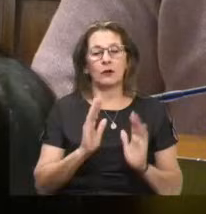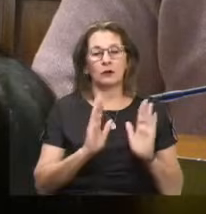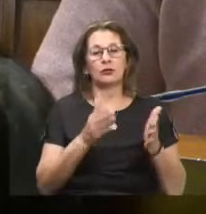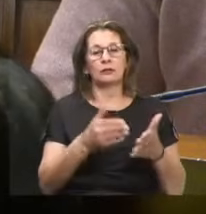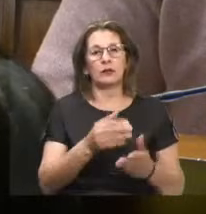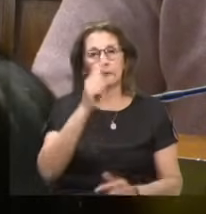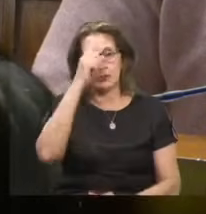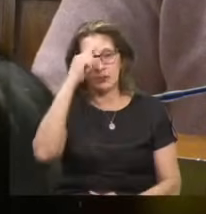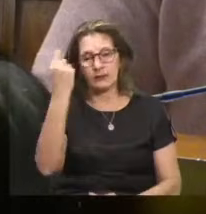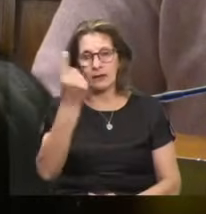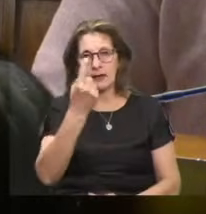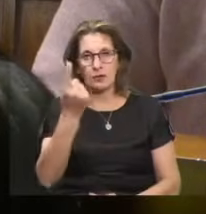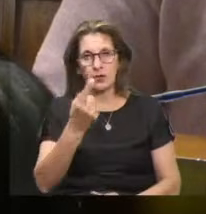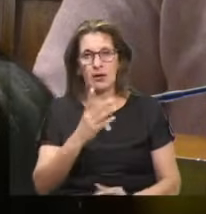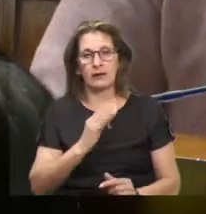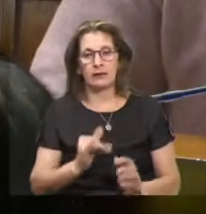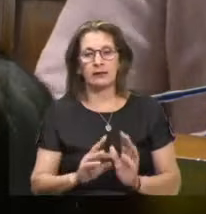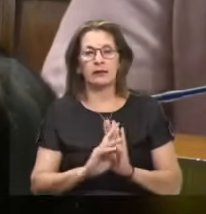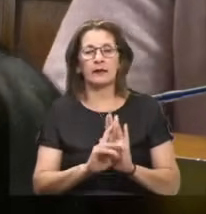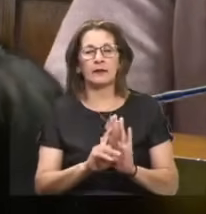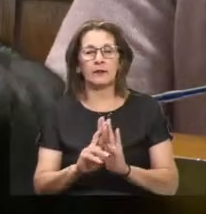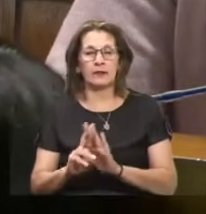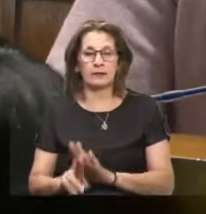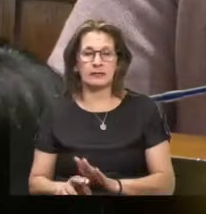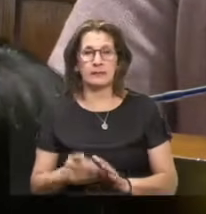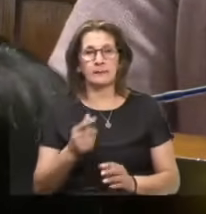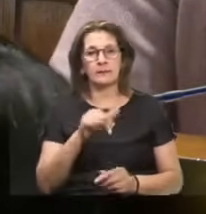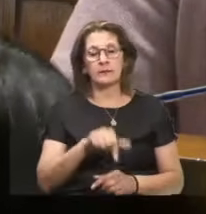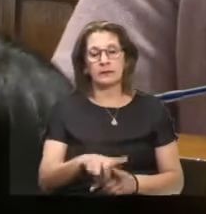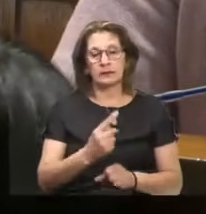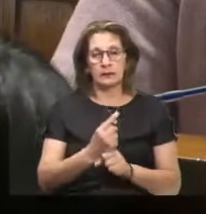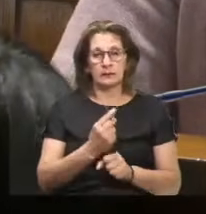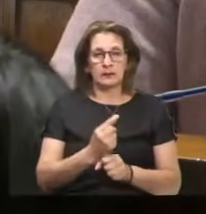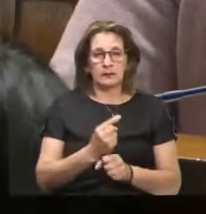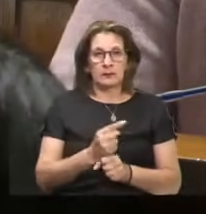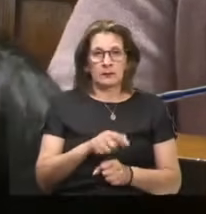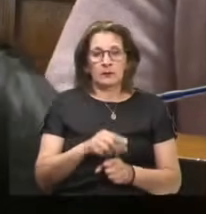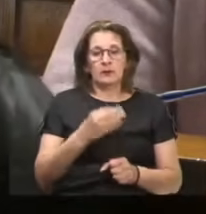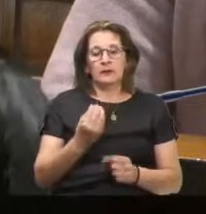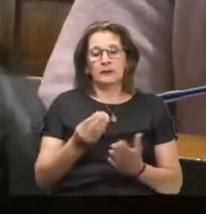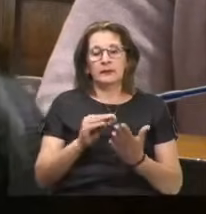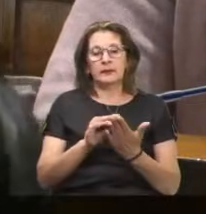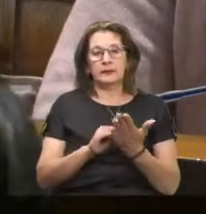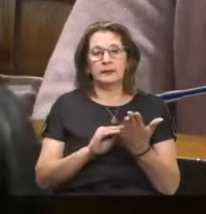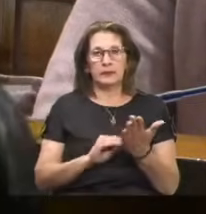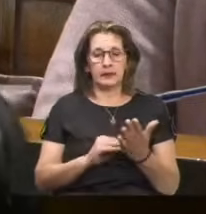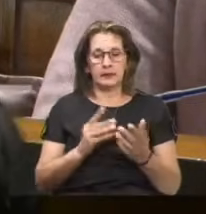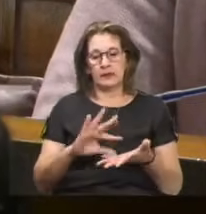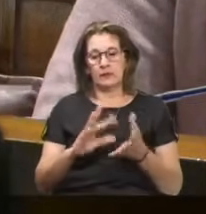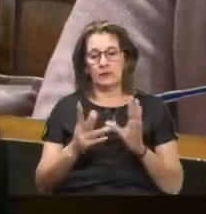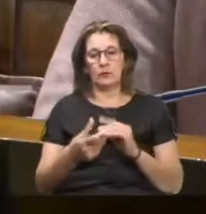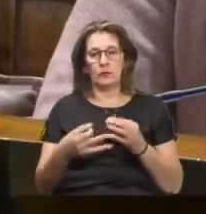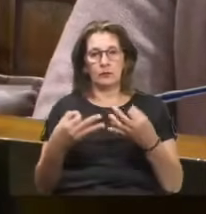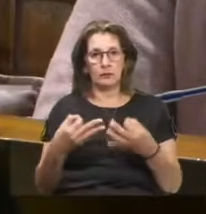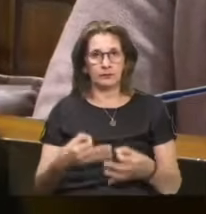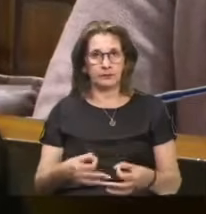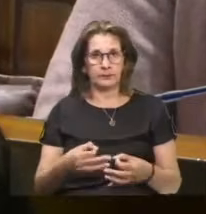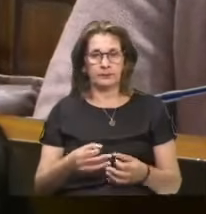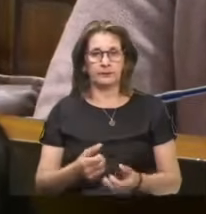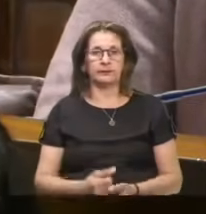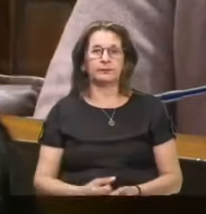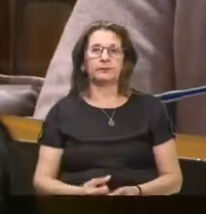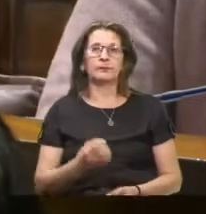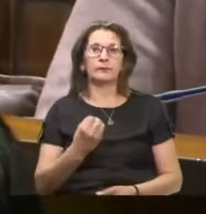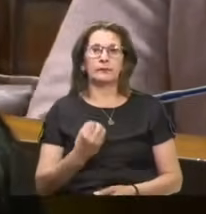internacionales de referencia. Y este principio es aplicado de manera concreta al